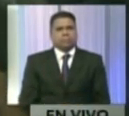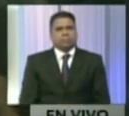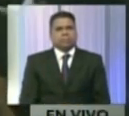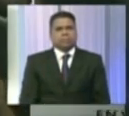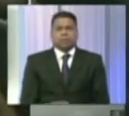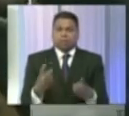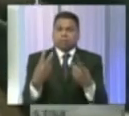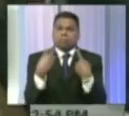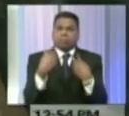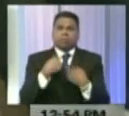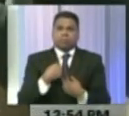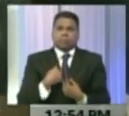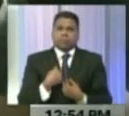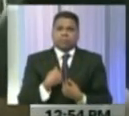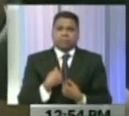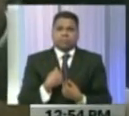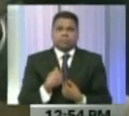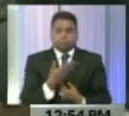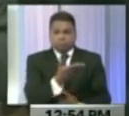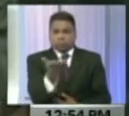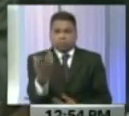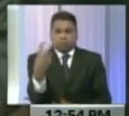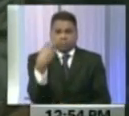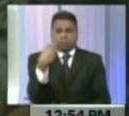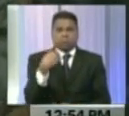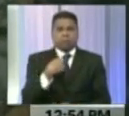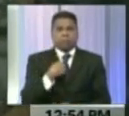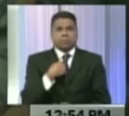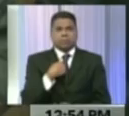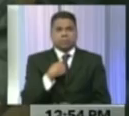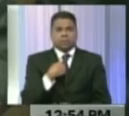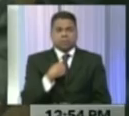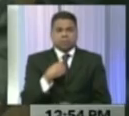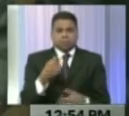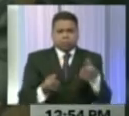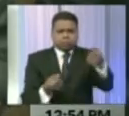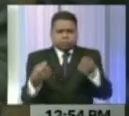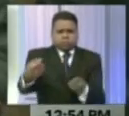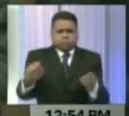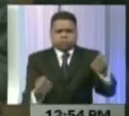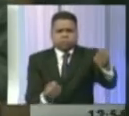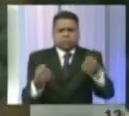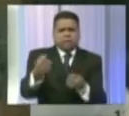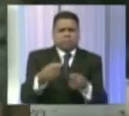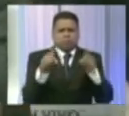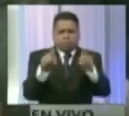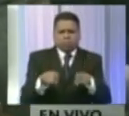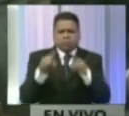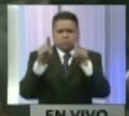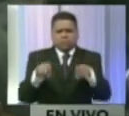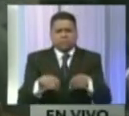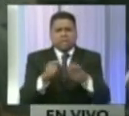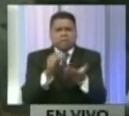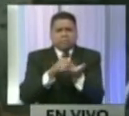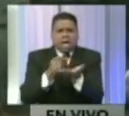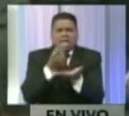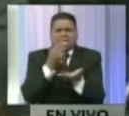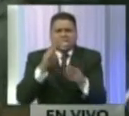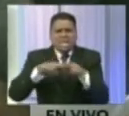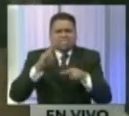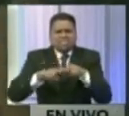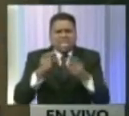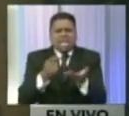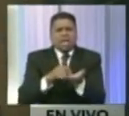por eso me han visto a mí, por eso me han visto a mí montado en un tractor por allá, en la siembra de caraota, me han visto en la siembra de